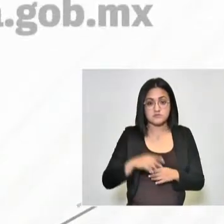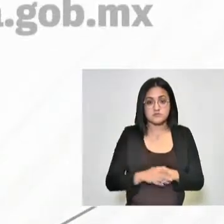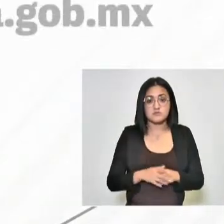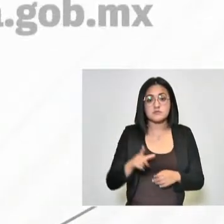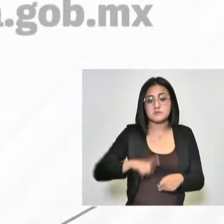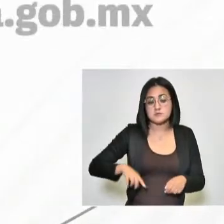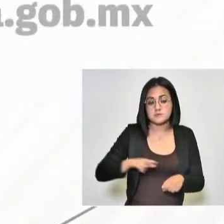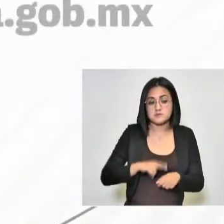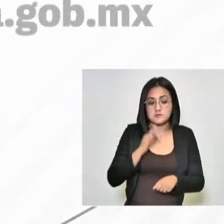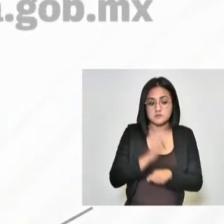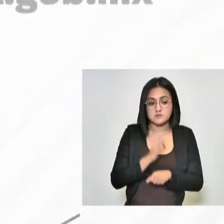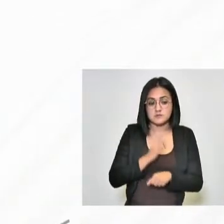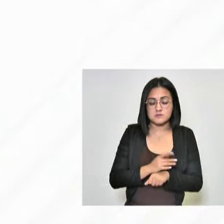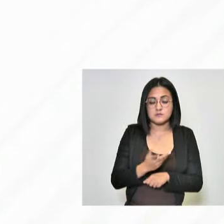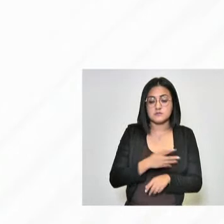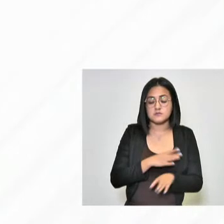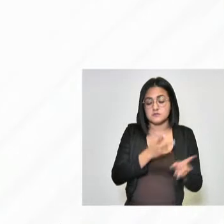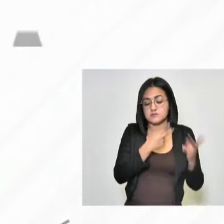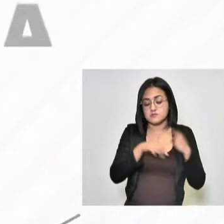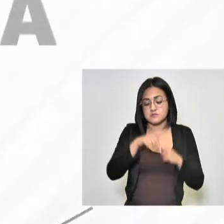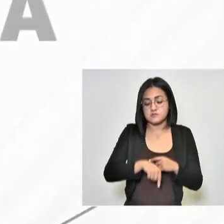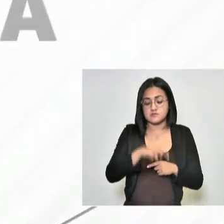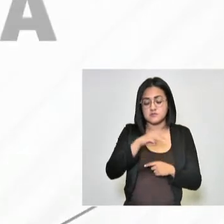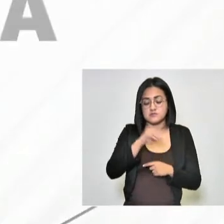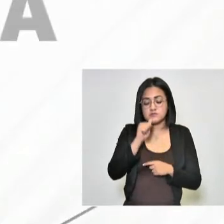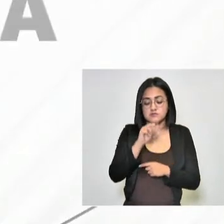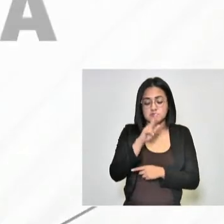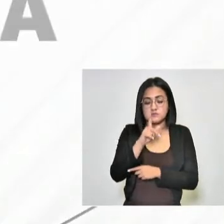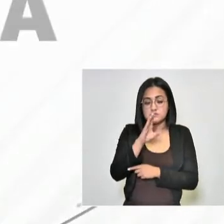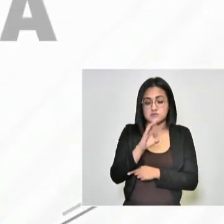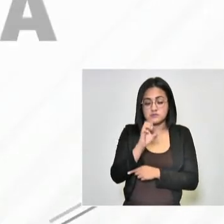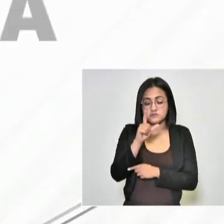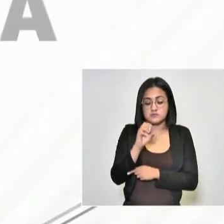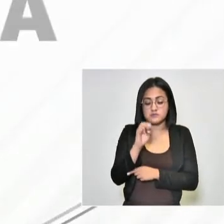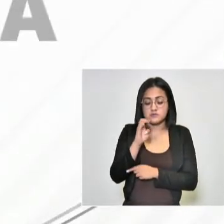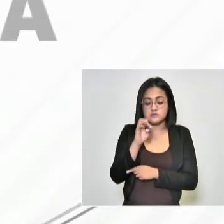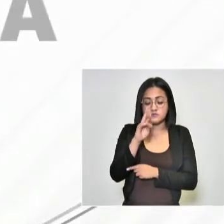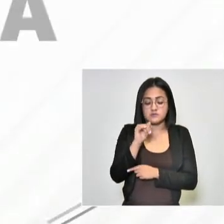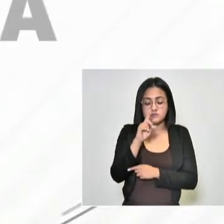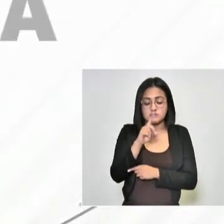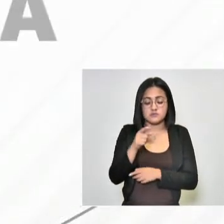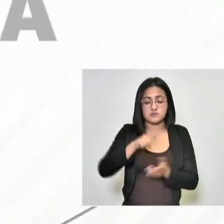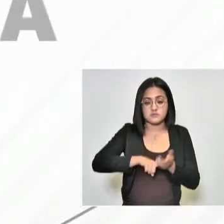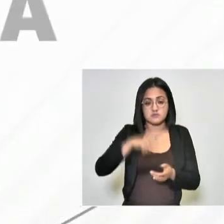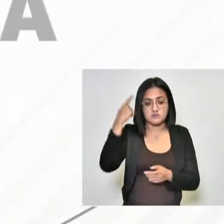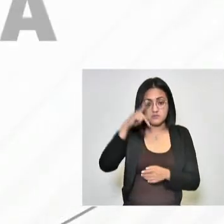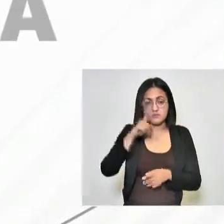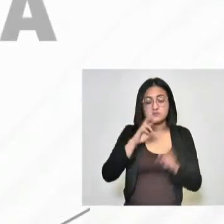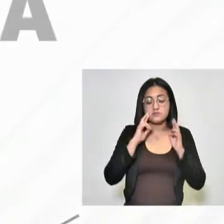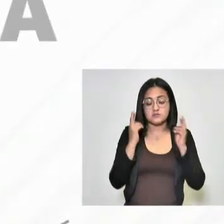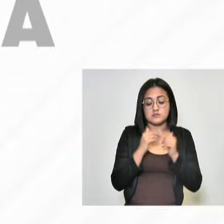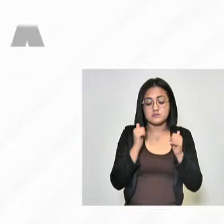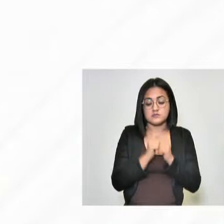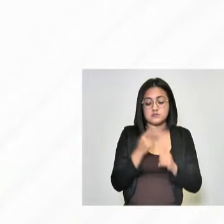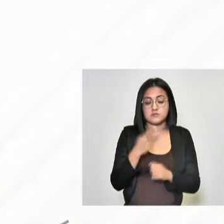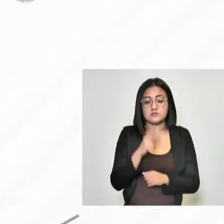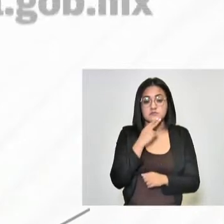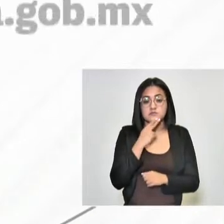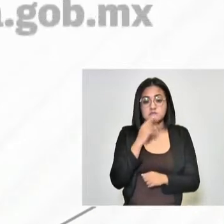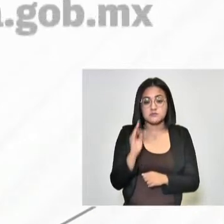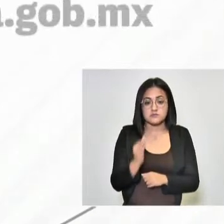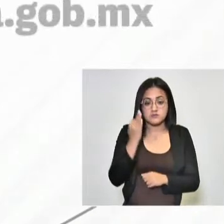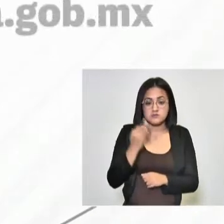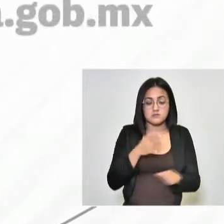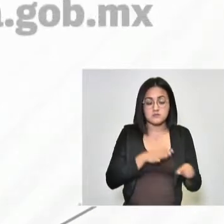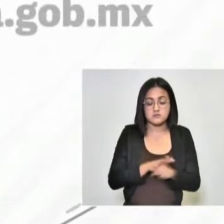Gobernador, también hoy se prevé la visita del canciller Marcelo Ebrard a Puebla. ¿Sabe si usted se va a reunir con el funcionario federal y